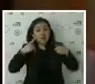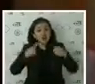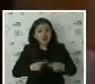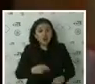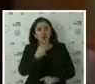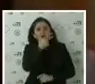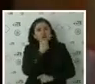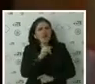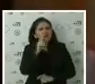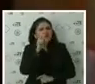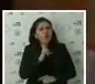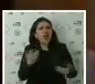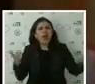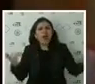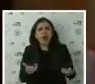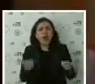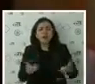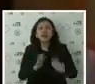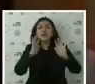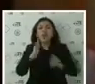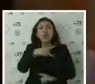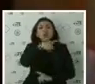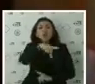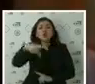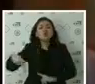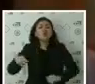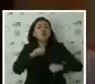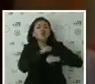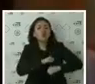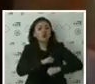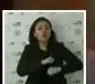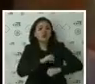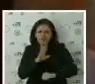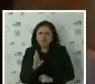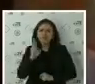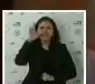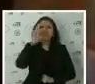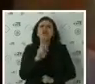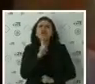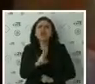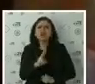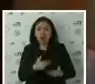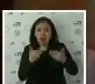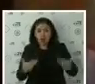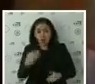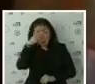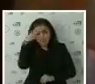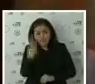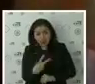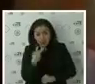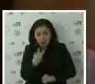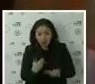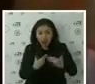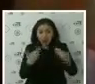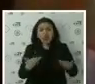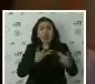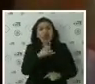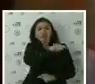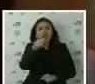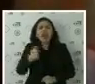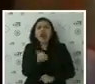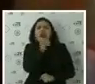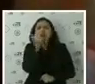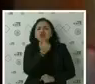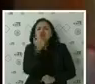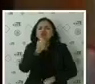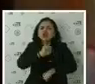de nosotras, estamos haciendo desde nuestros escenarios. Levantar la voz, me encanta que en este espacio haya estudiantes de